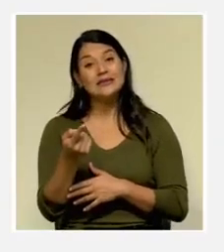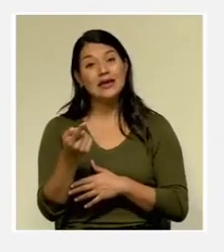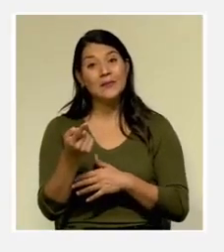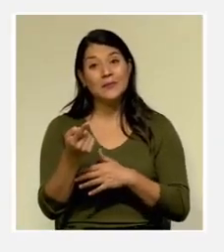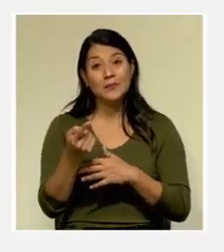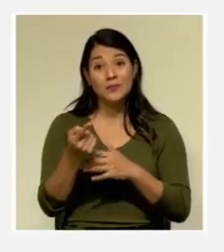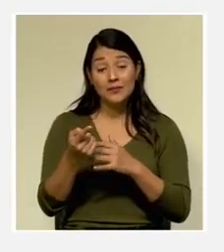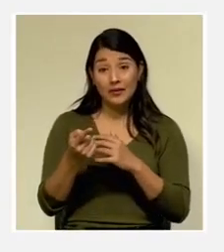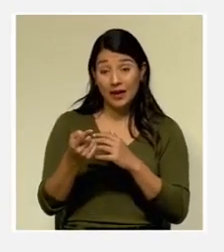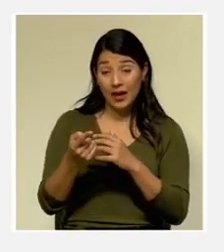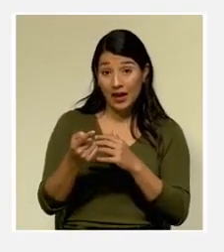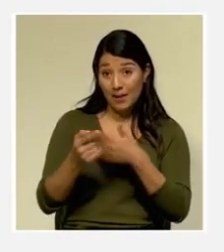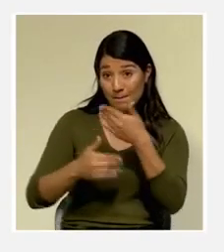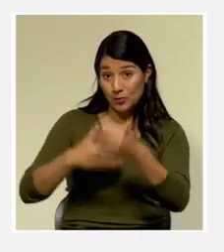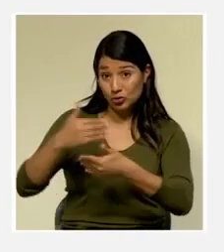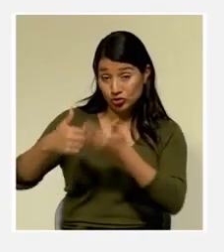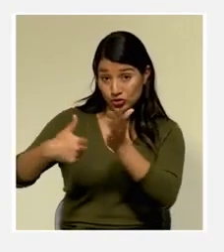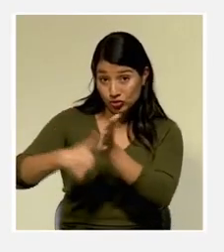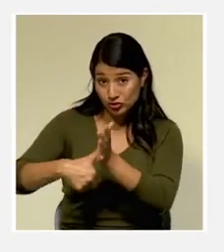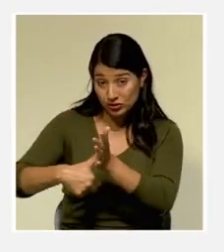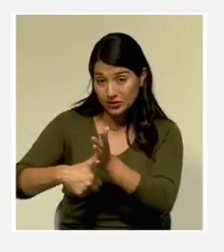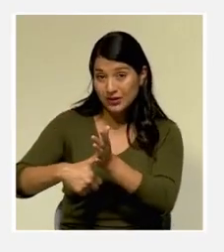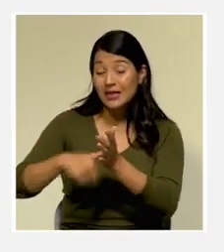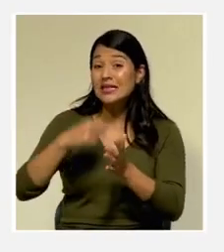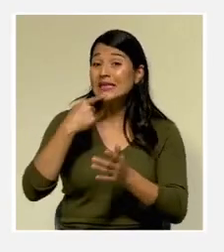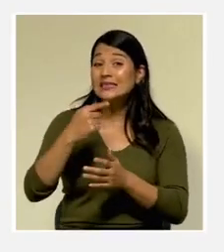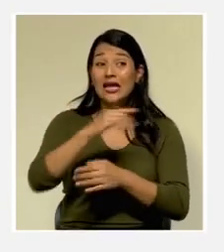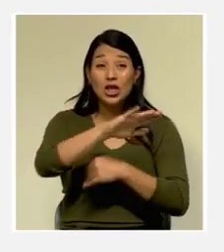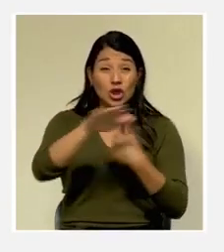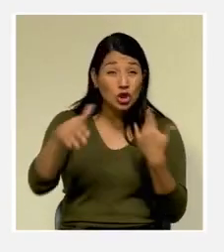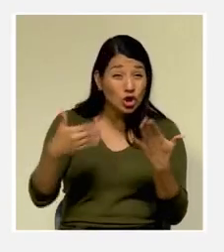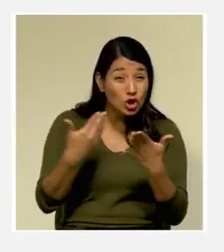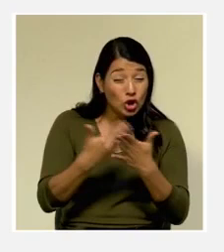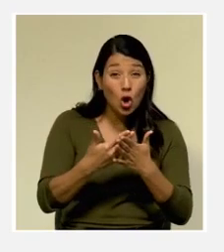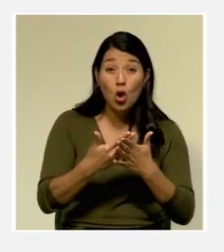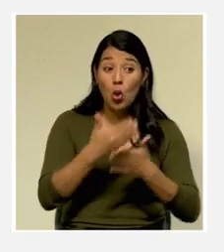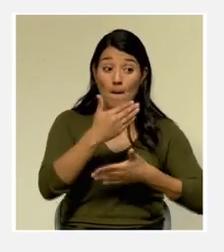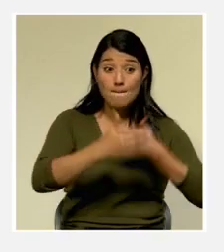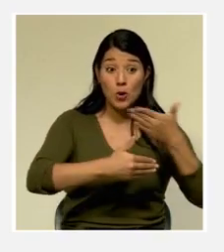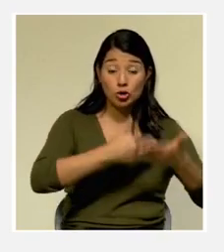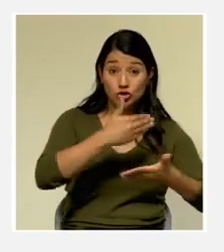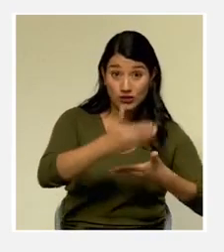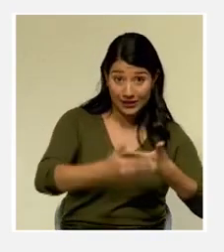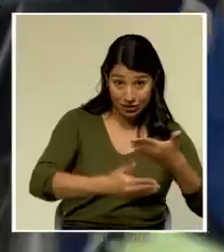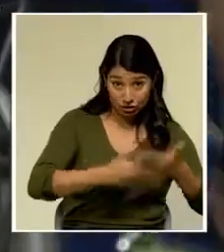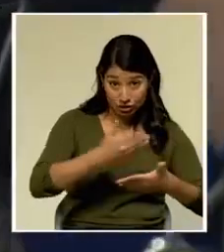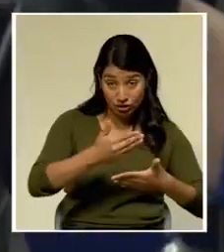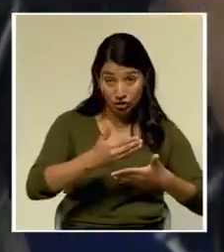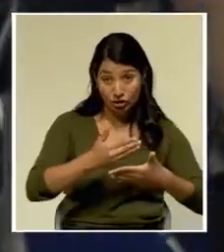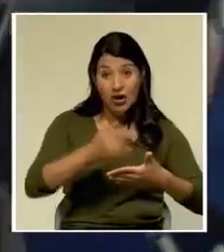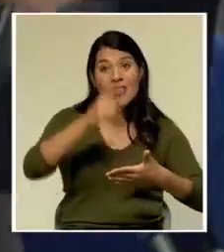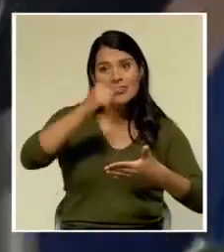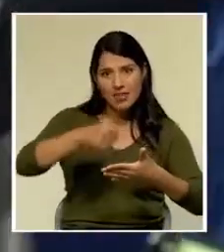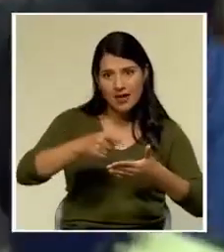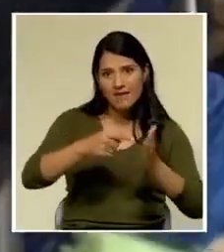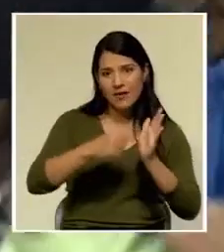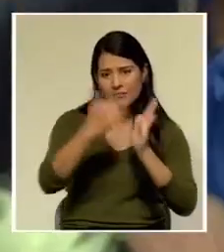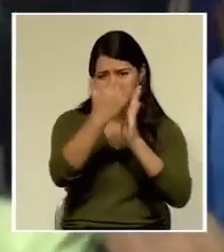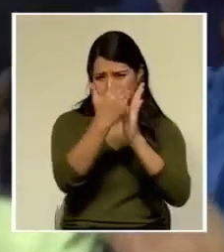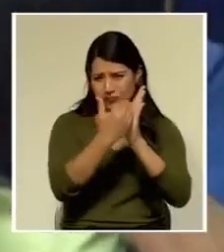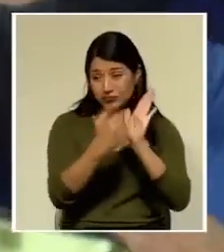todas las donaciones para una campaña política deben ser reportadas al Tribunal Supremo de Elecciones y la